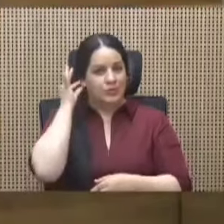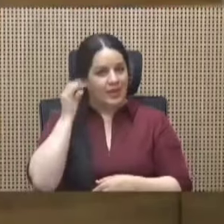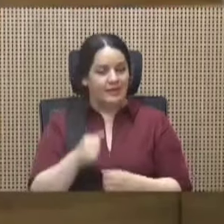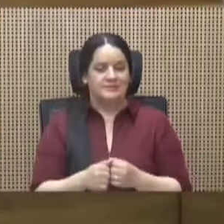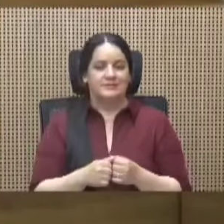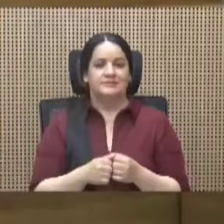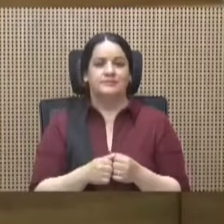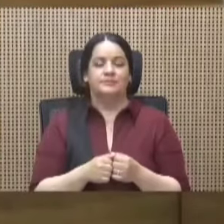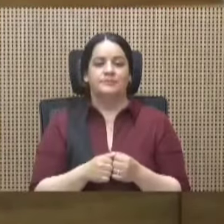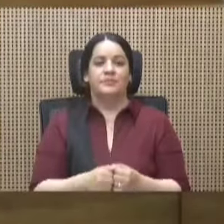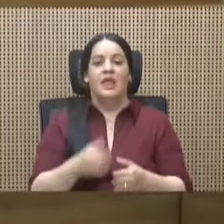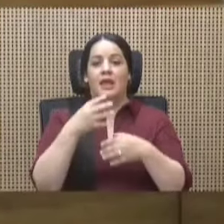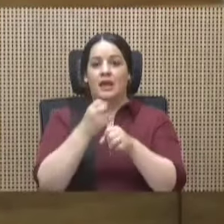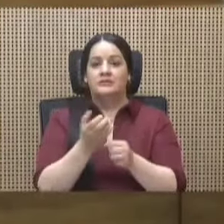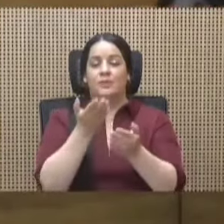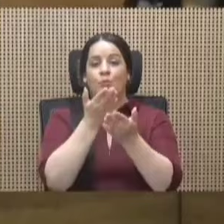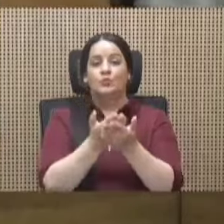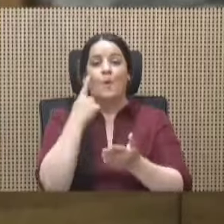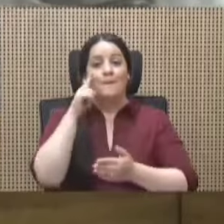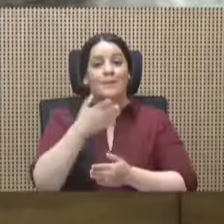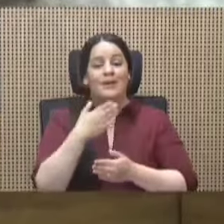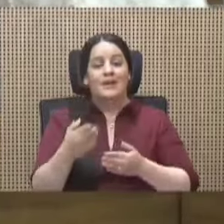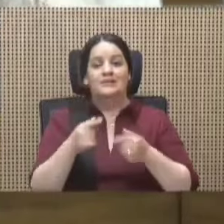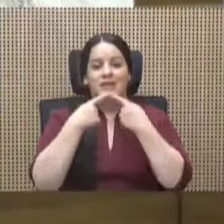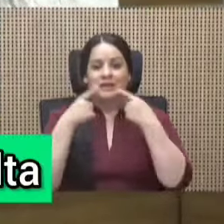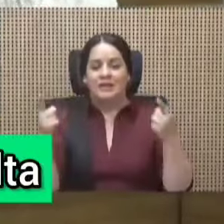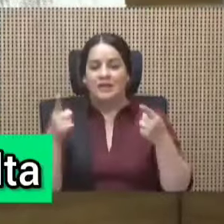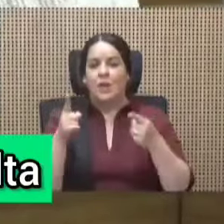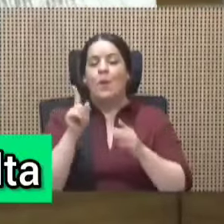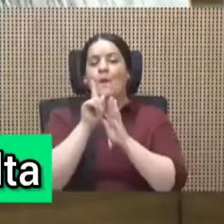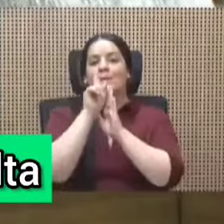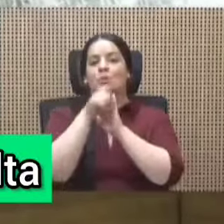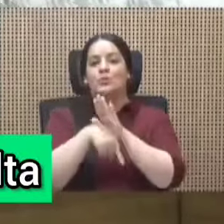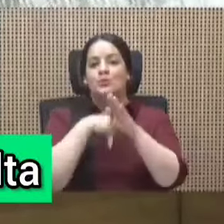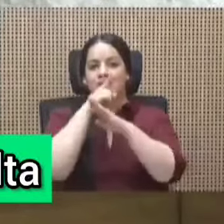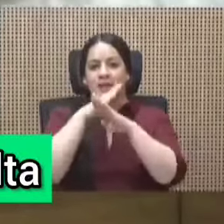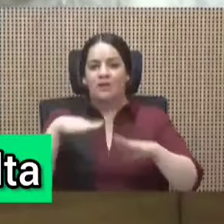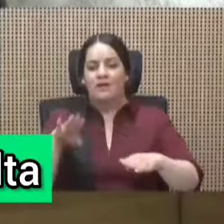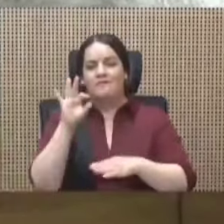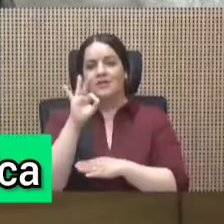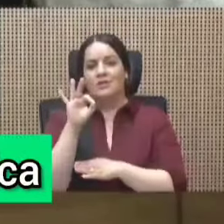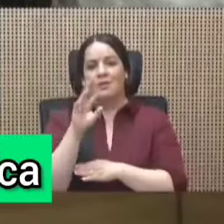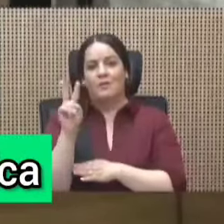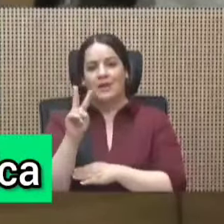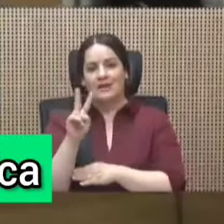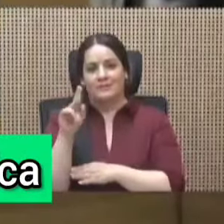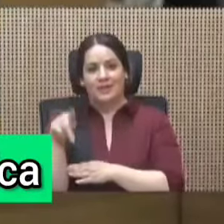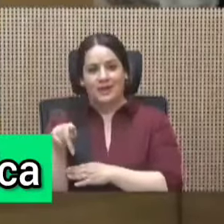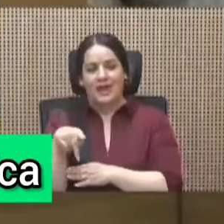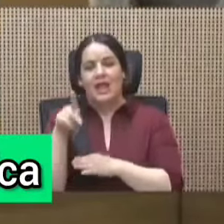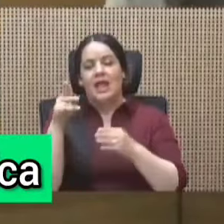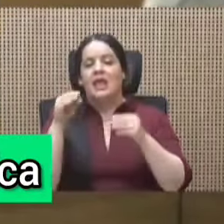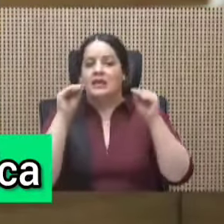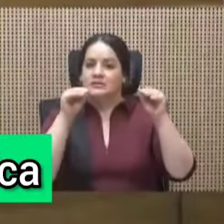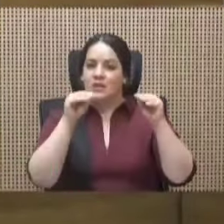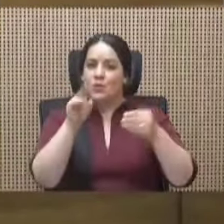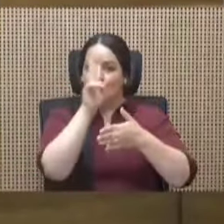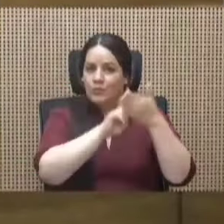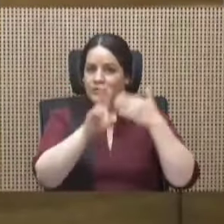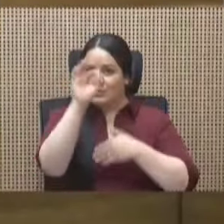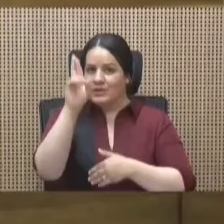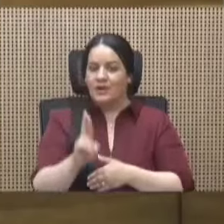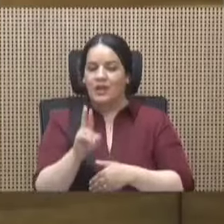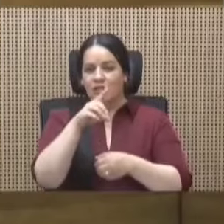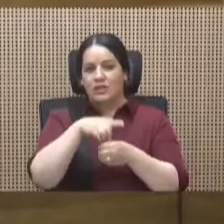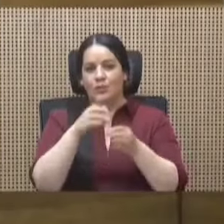y diputadas hacen la siguiente moción para que se decrete un minuto de silencio por el fallecimiento del señor Federico Vargas Peralta, quien fue catedrático de la Universidad de Costa Rica, diputado de